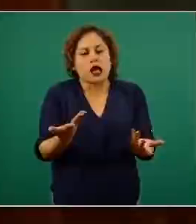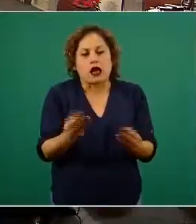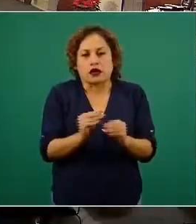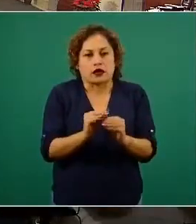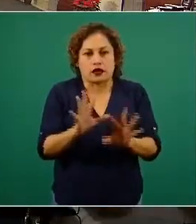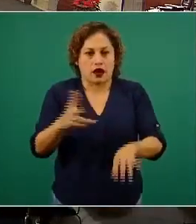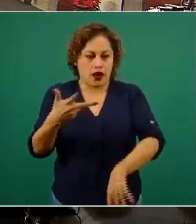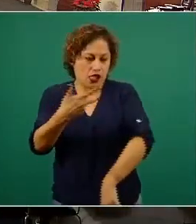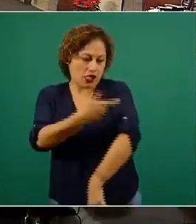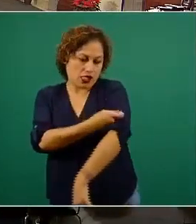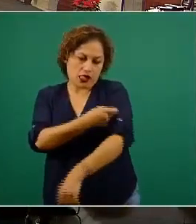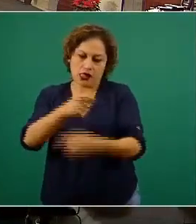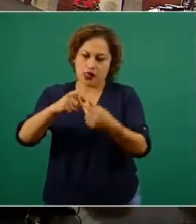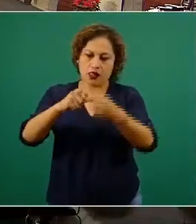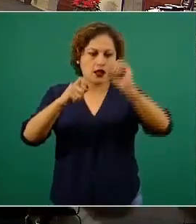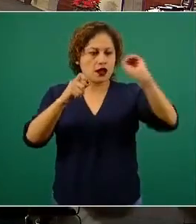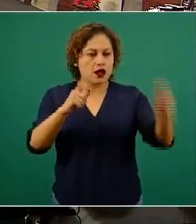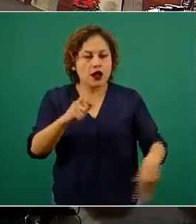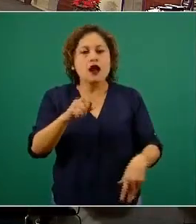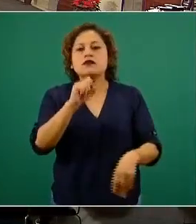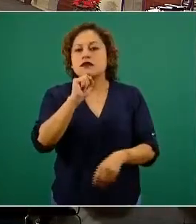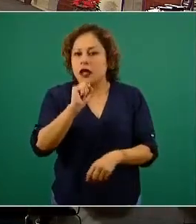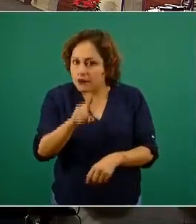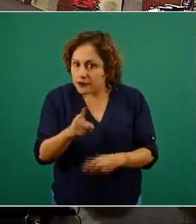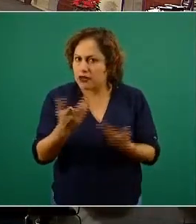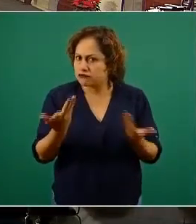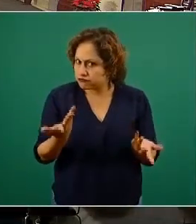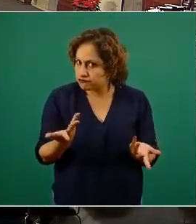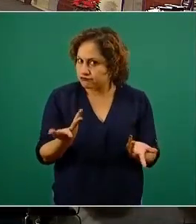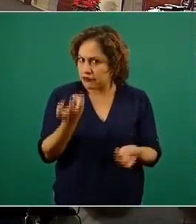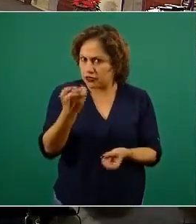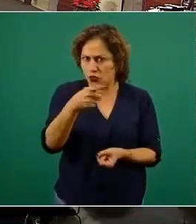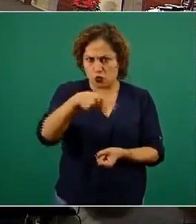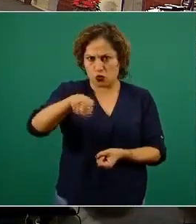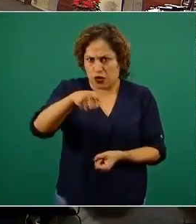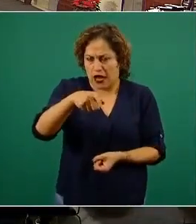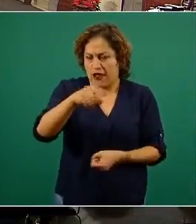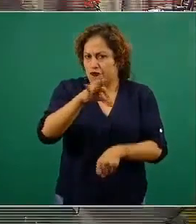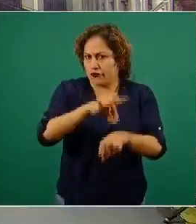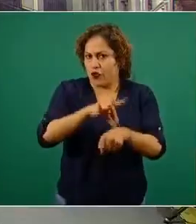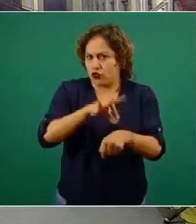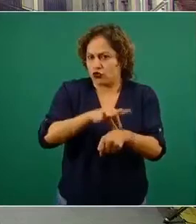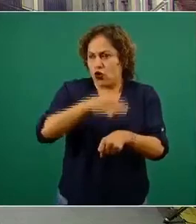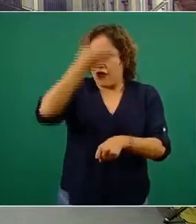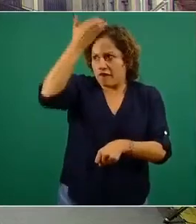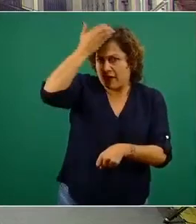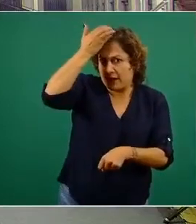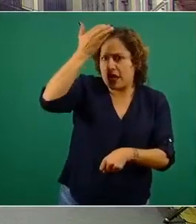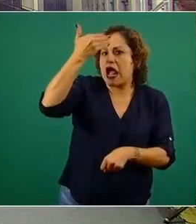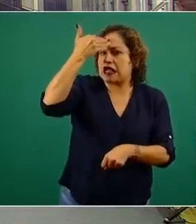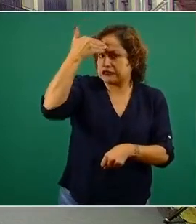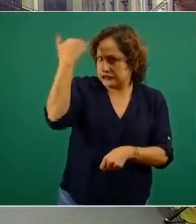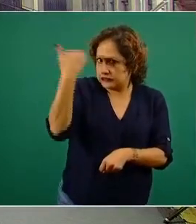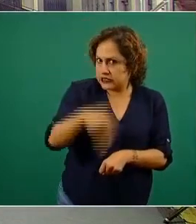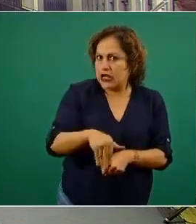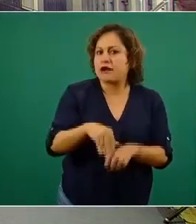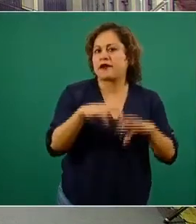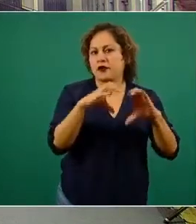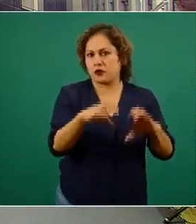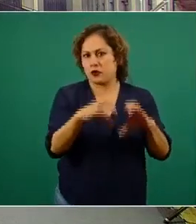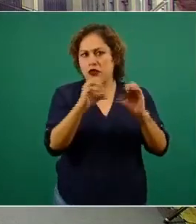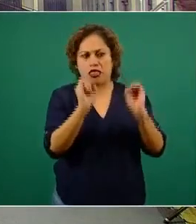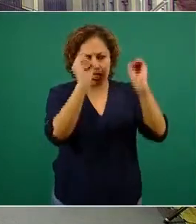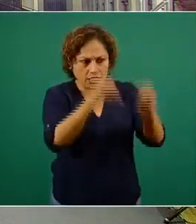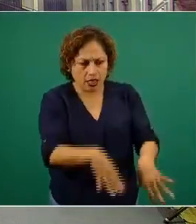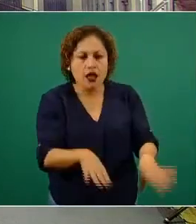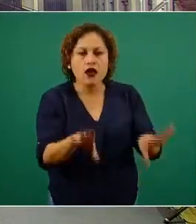pues que creo que es más común por supuesto en el tema de un manejo médico o de salud, de enfermería, pero ¿qué pasa con los envases? Para